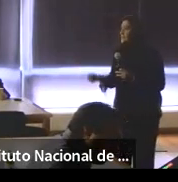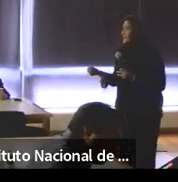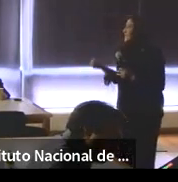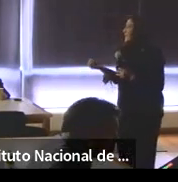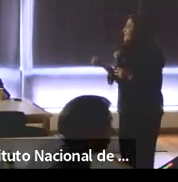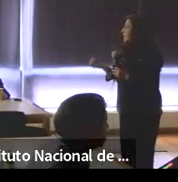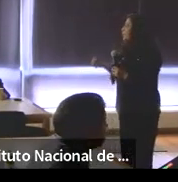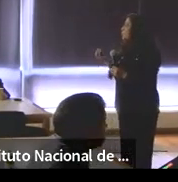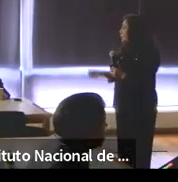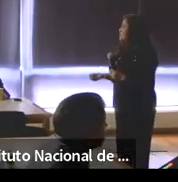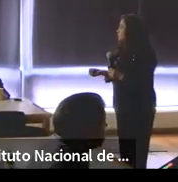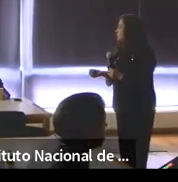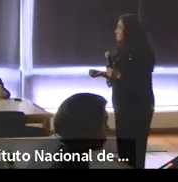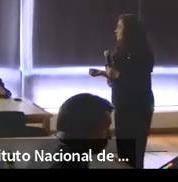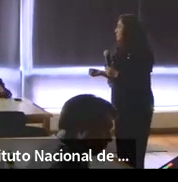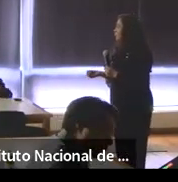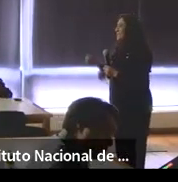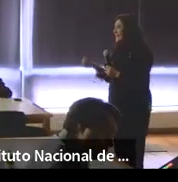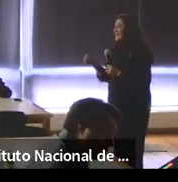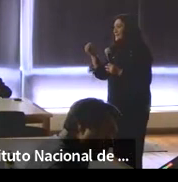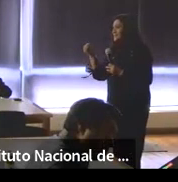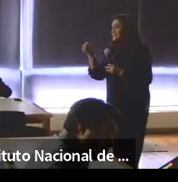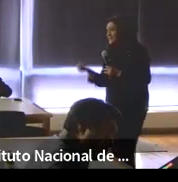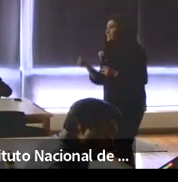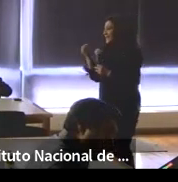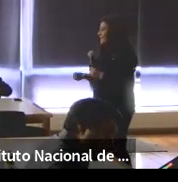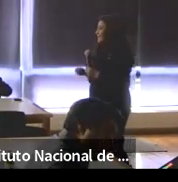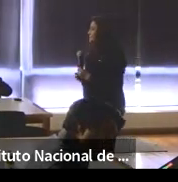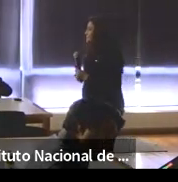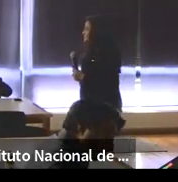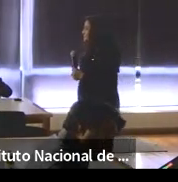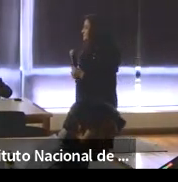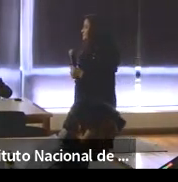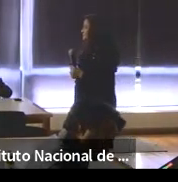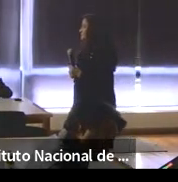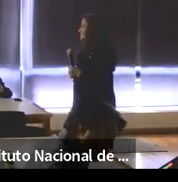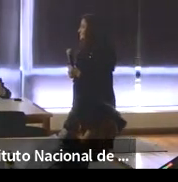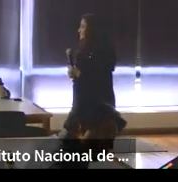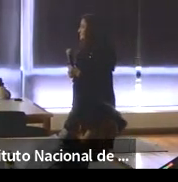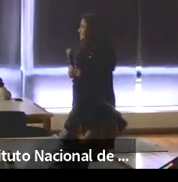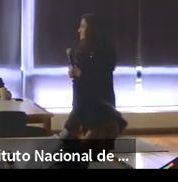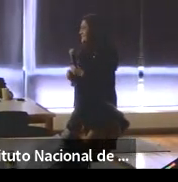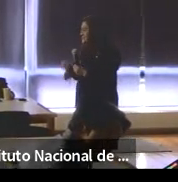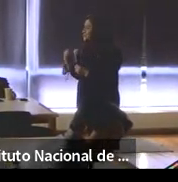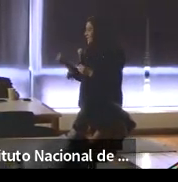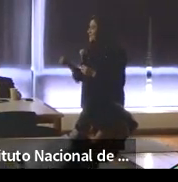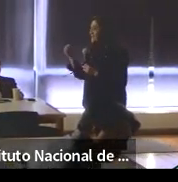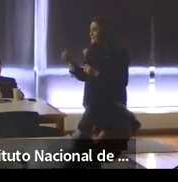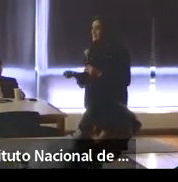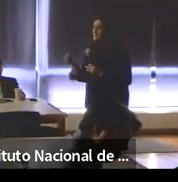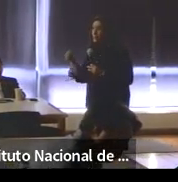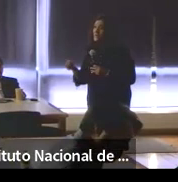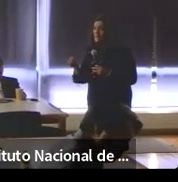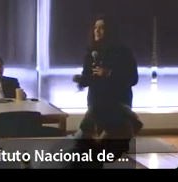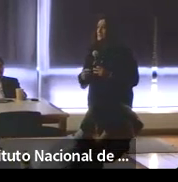quieren sacar el mejor provecho o quieren siempre ganar Qué sucede